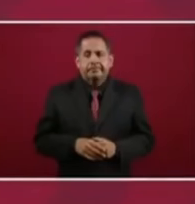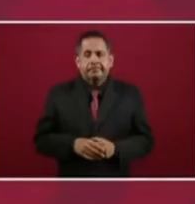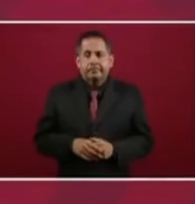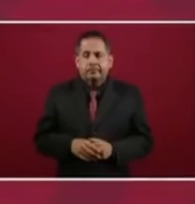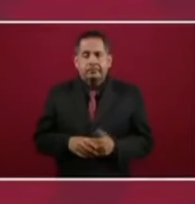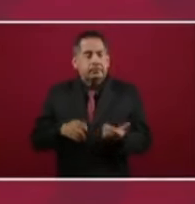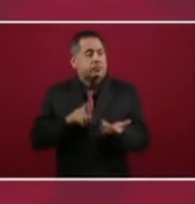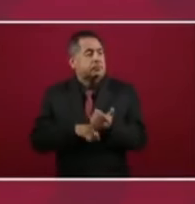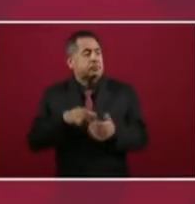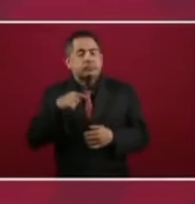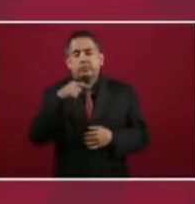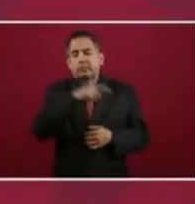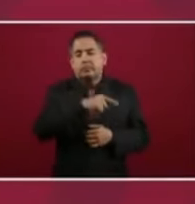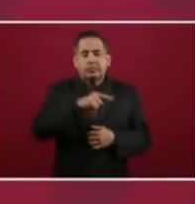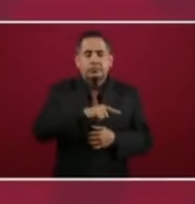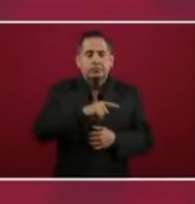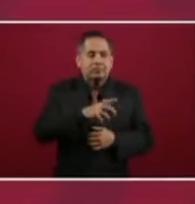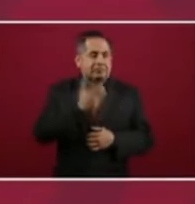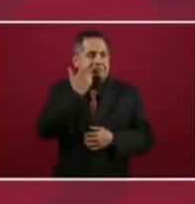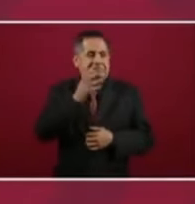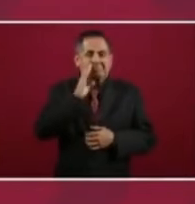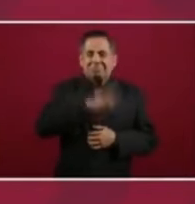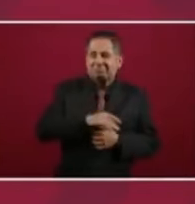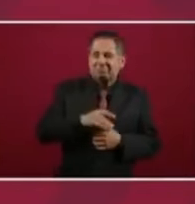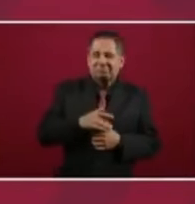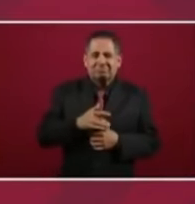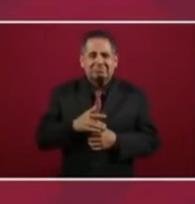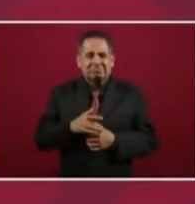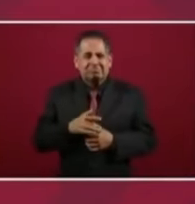que se actuara de mala fe,